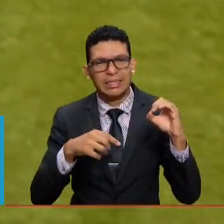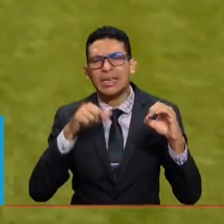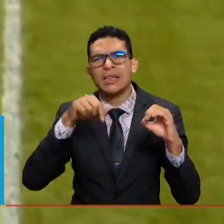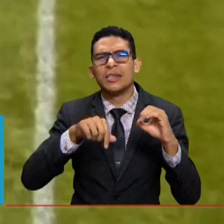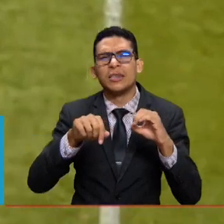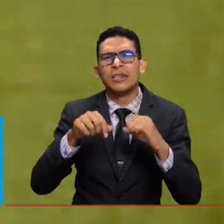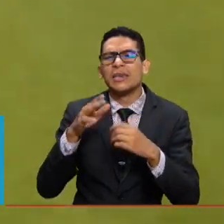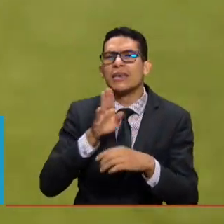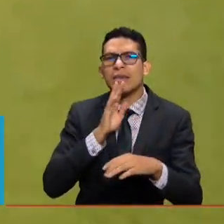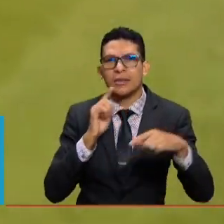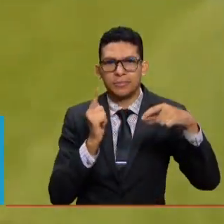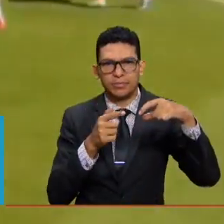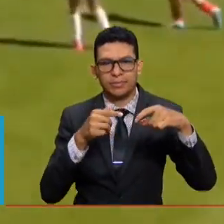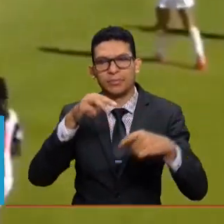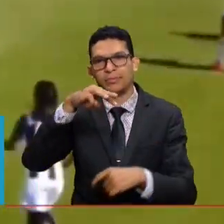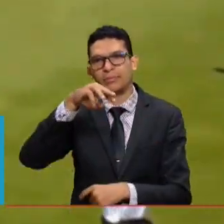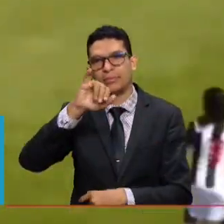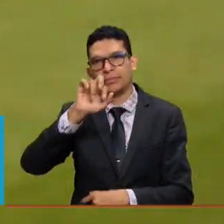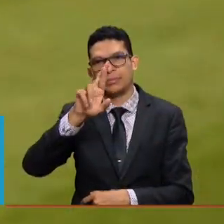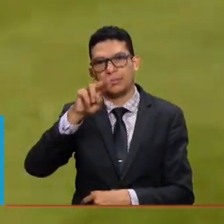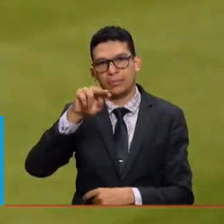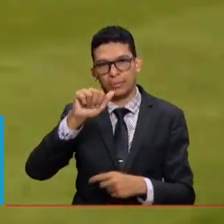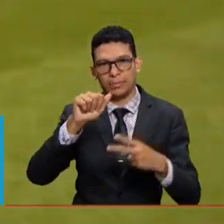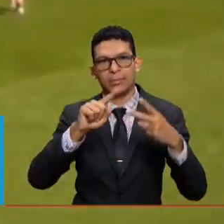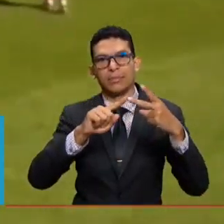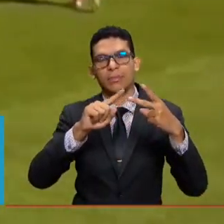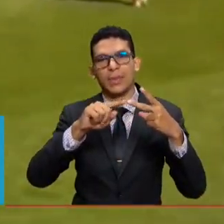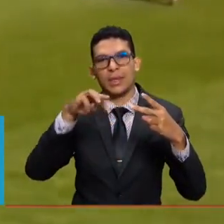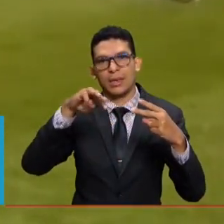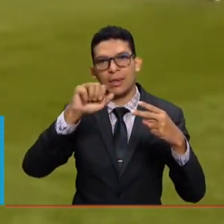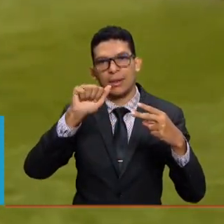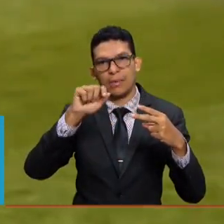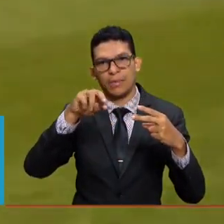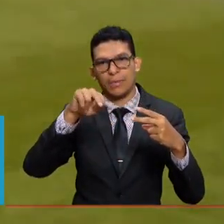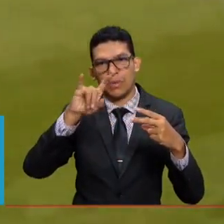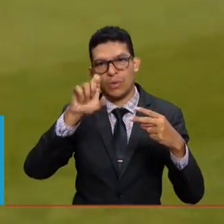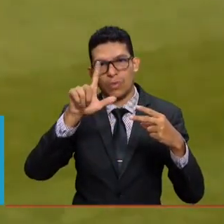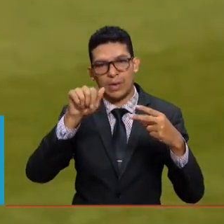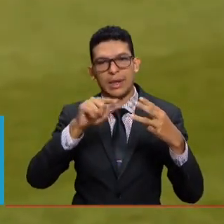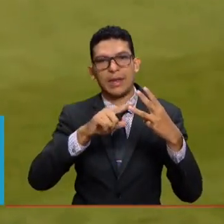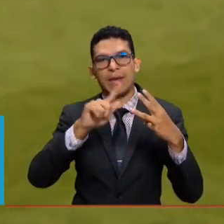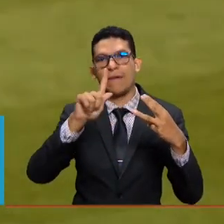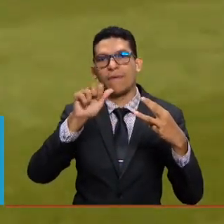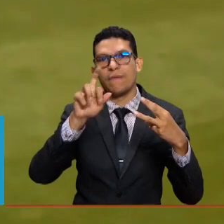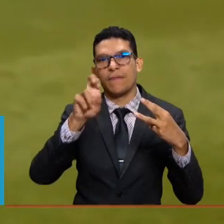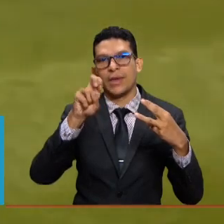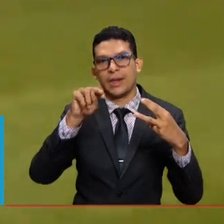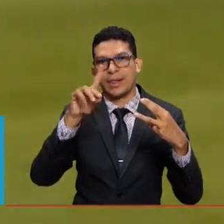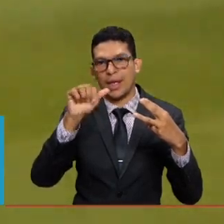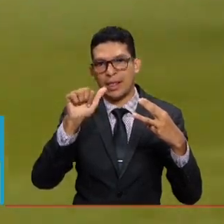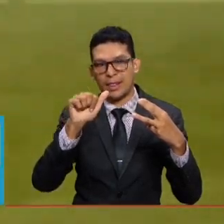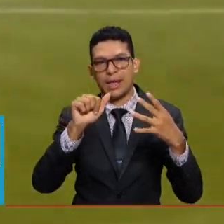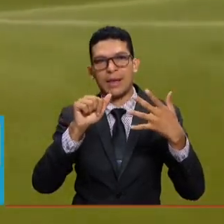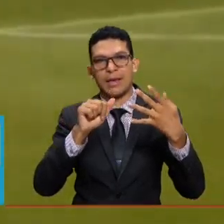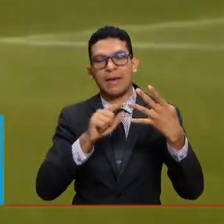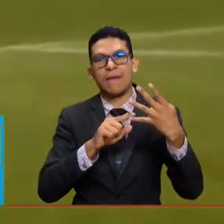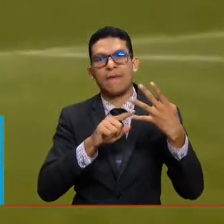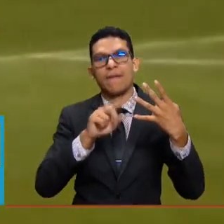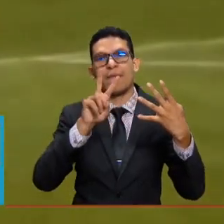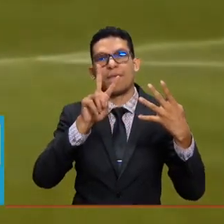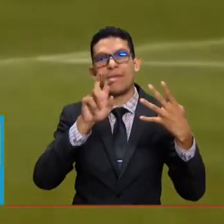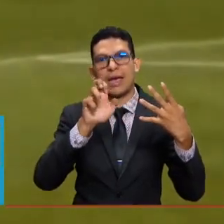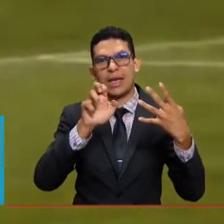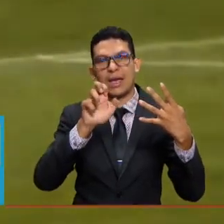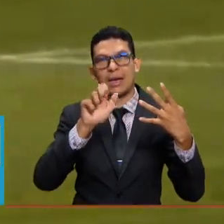Valle? Mirna Olaya, Manuela Roa, María Fernanda Biafara y Valerín Loboa en dos oportunidades